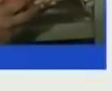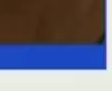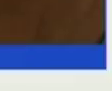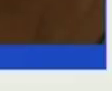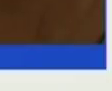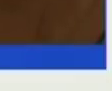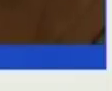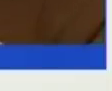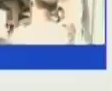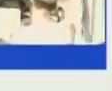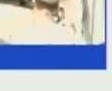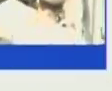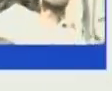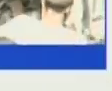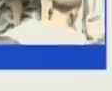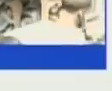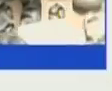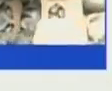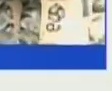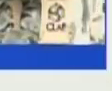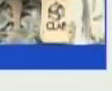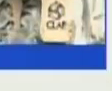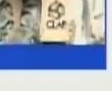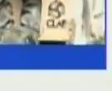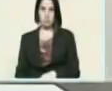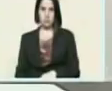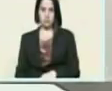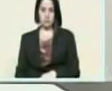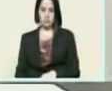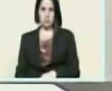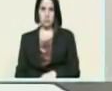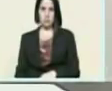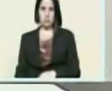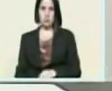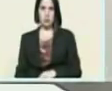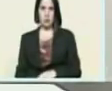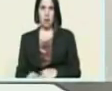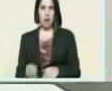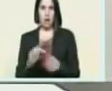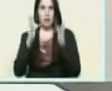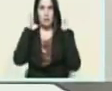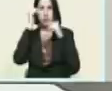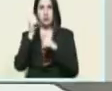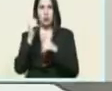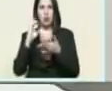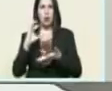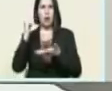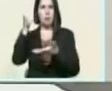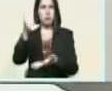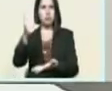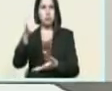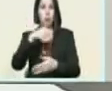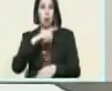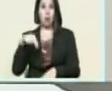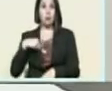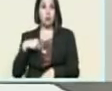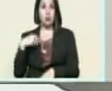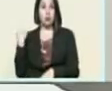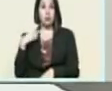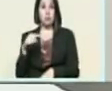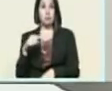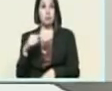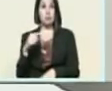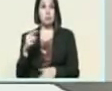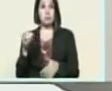Correcto. Atención los CLAP. Atención los CLAP. Nosotros tenemos que